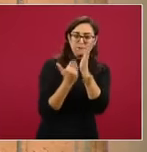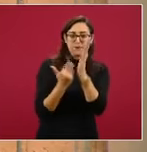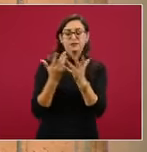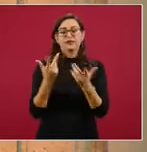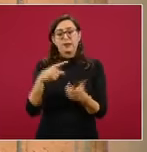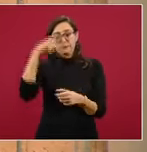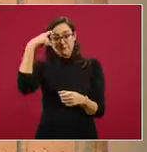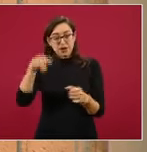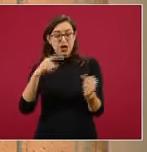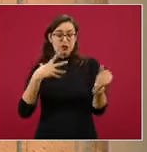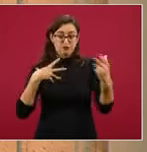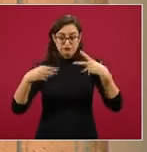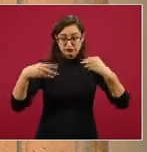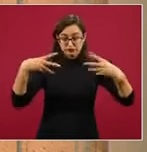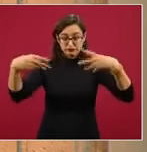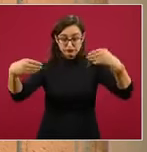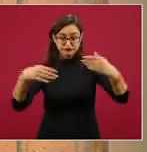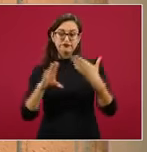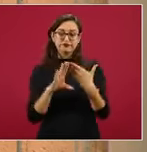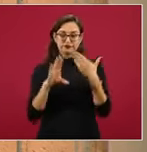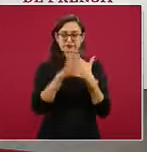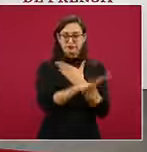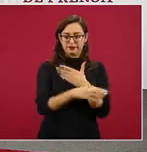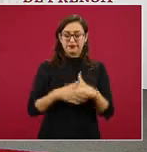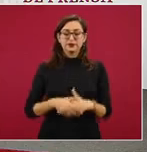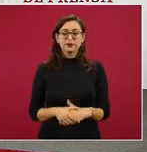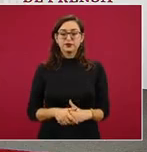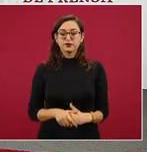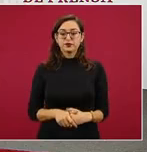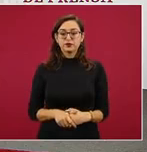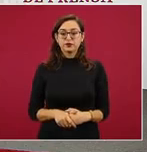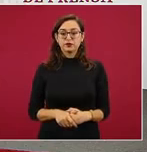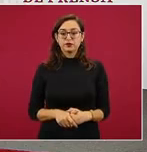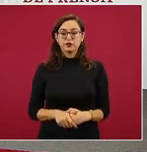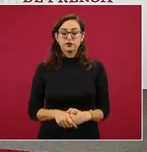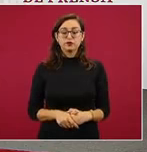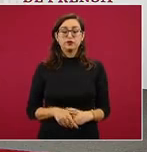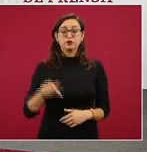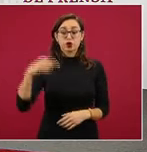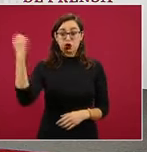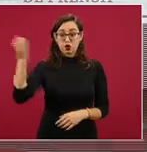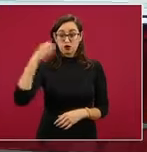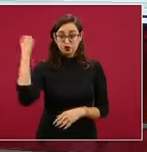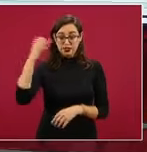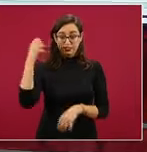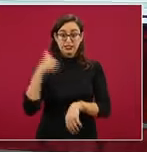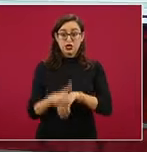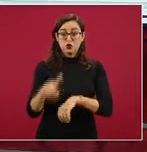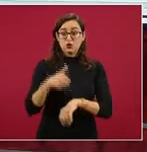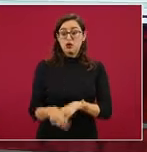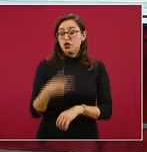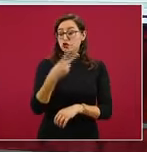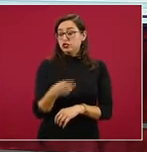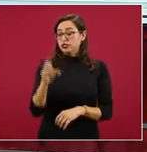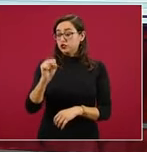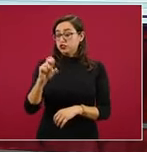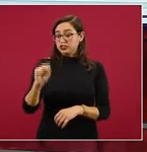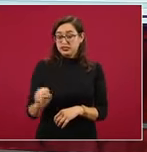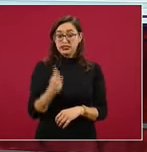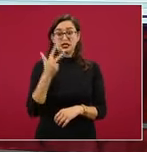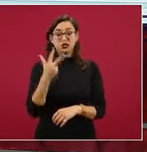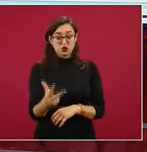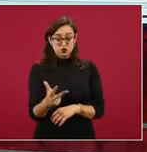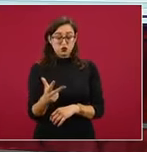mitigación de la epidemia por el virus SARS-CoV-2. Esta es la conferencia de prensa número 268,